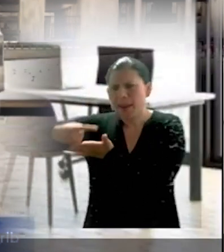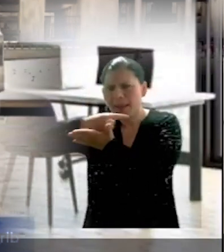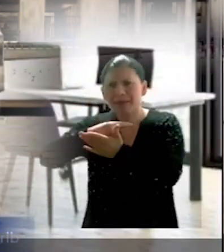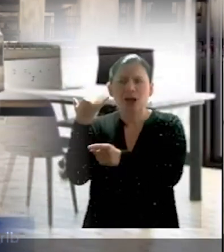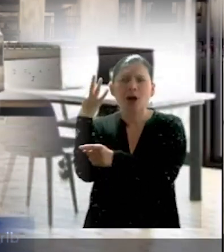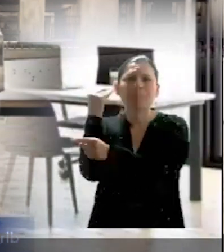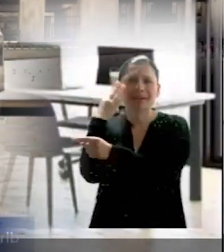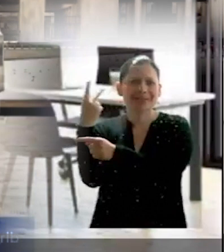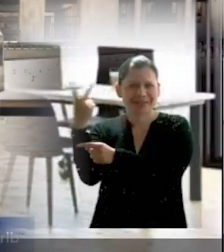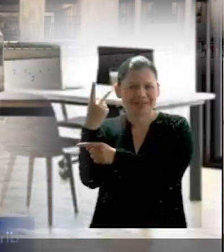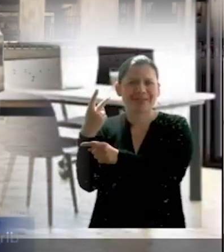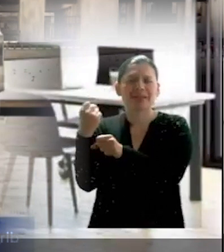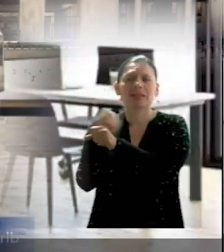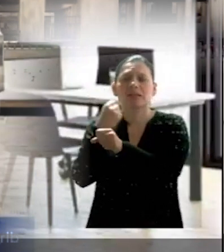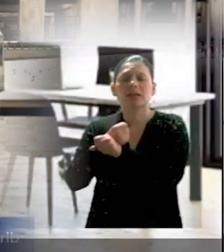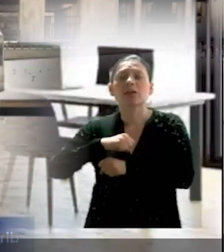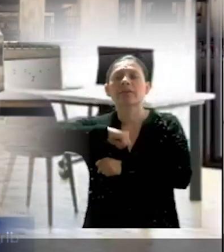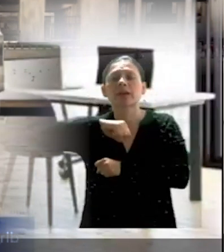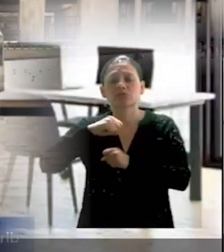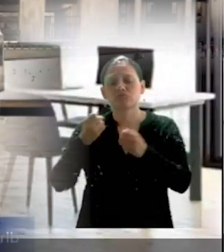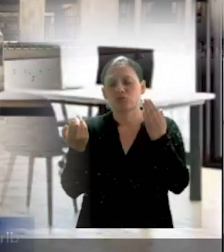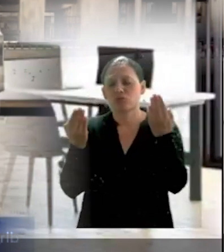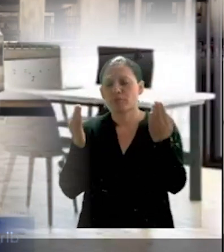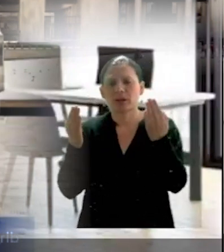el derecho comparado. Eso es algo que